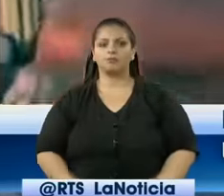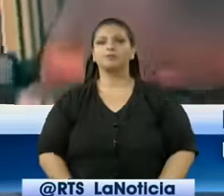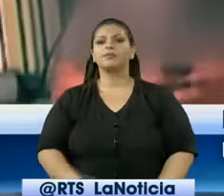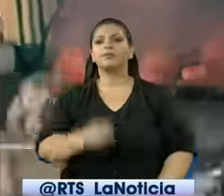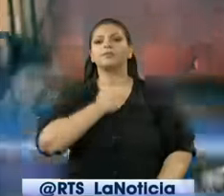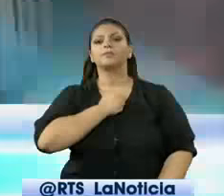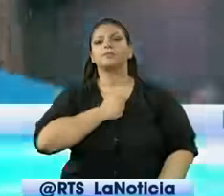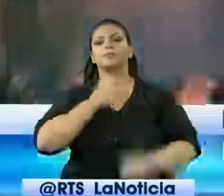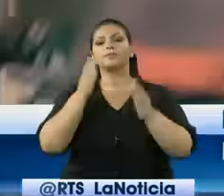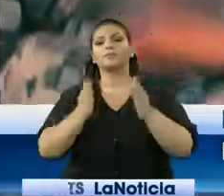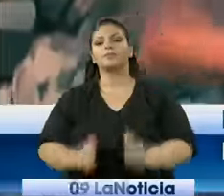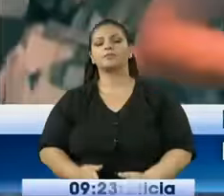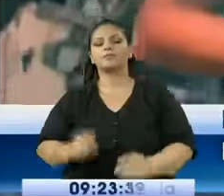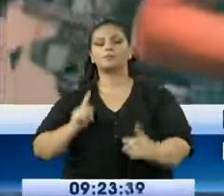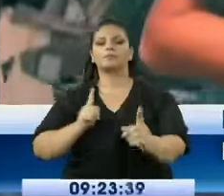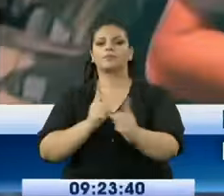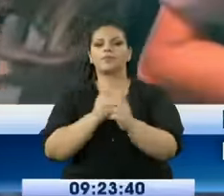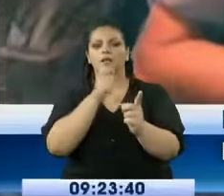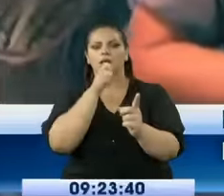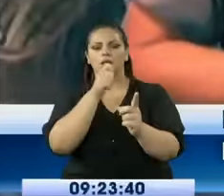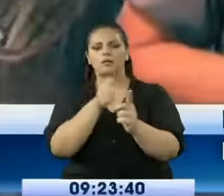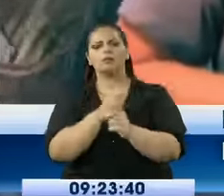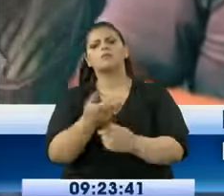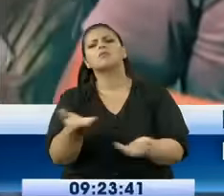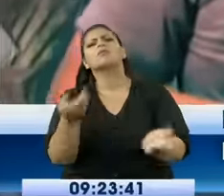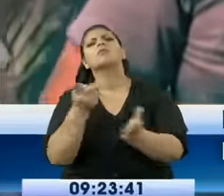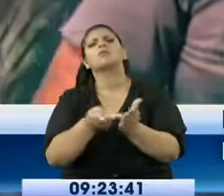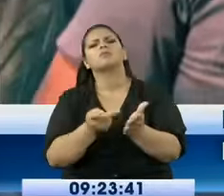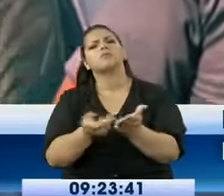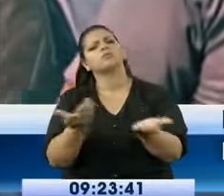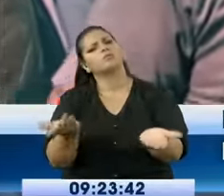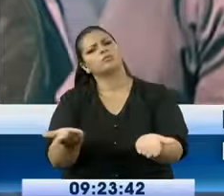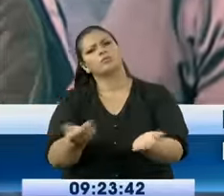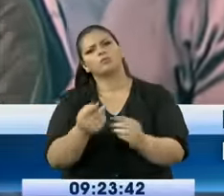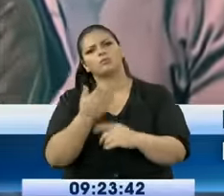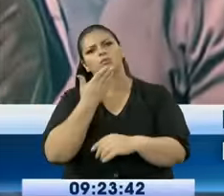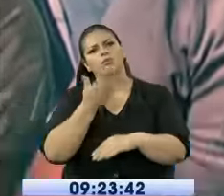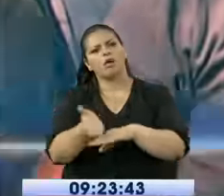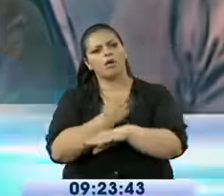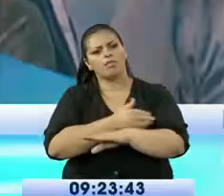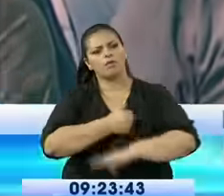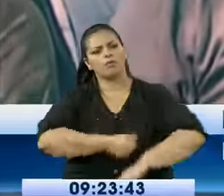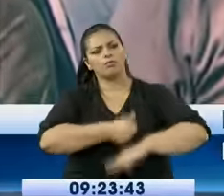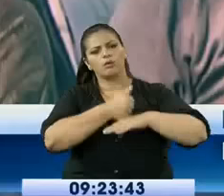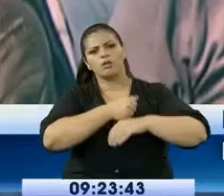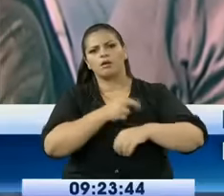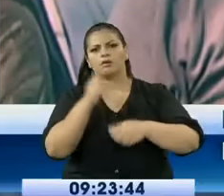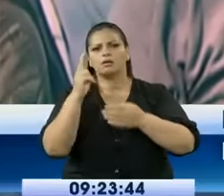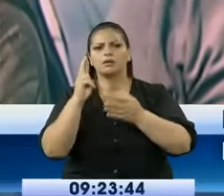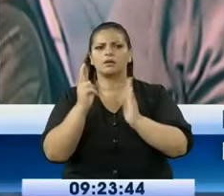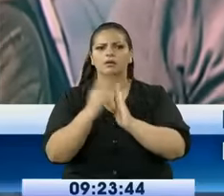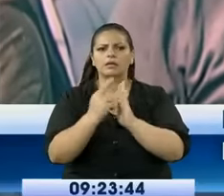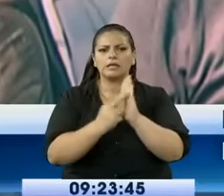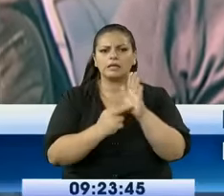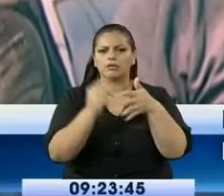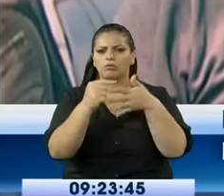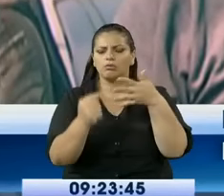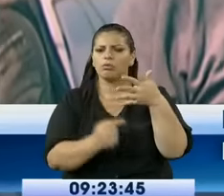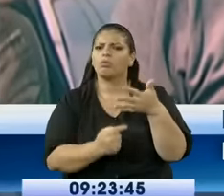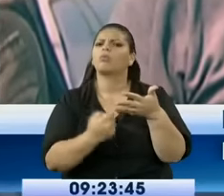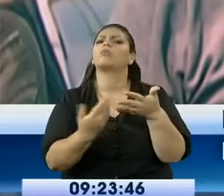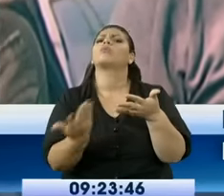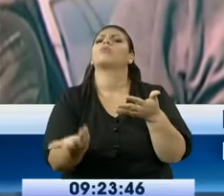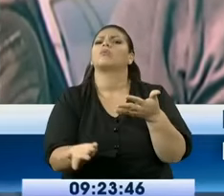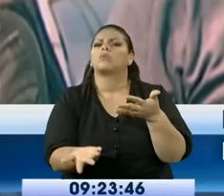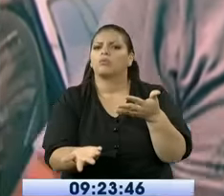del propietario del circo y esto fue lo que pasó. ¿Qué pasó con los requisitos que tiene que cumplir aquí con el circo?